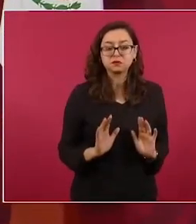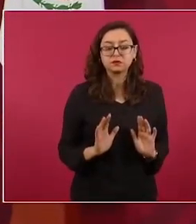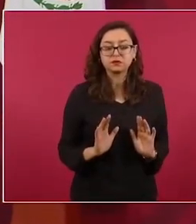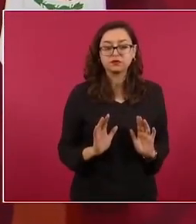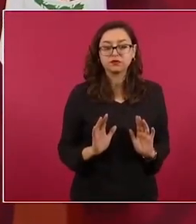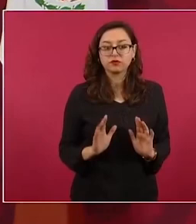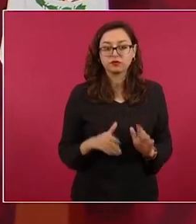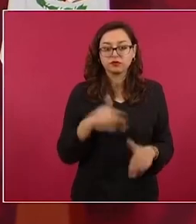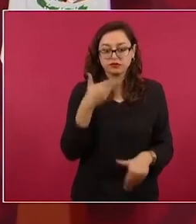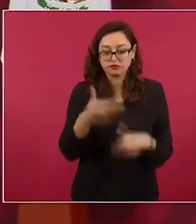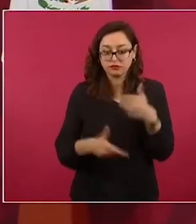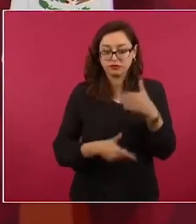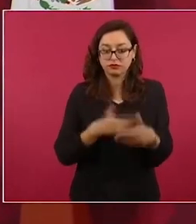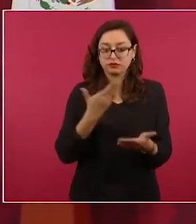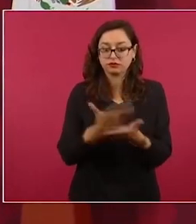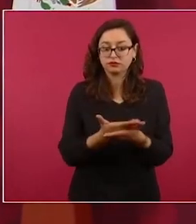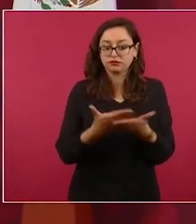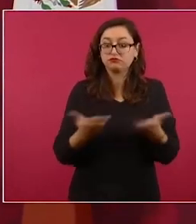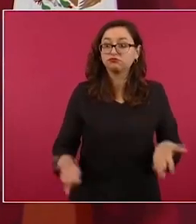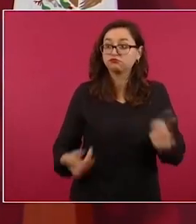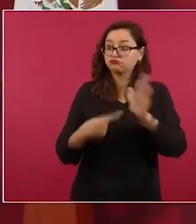Estos temas